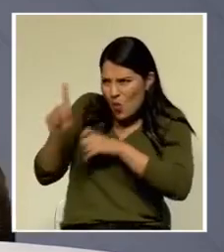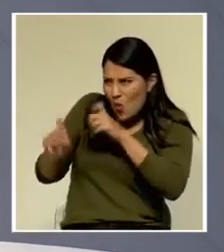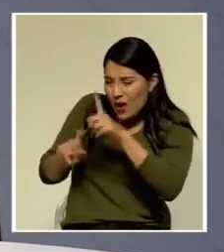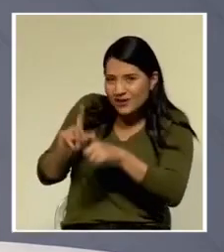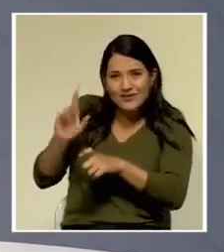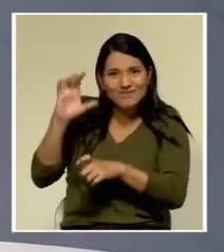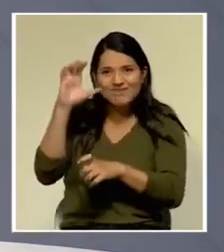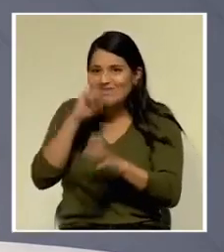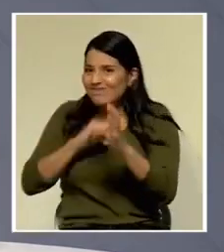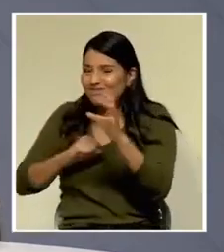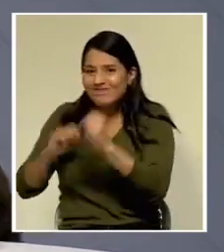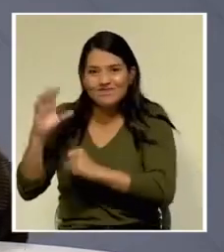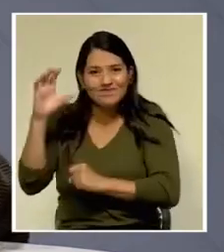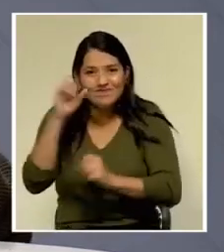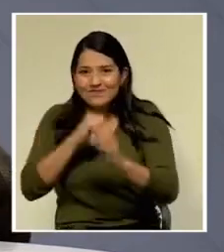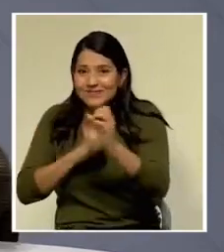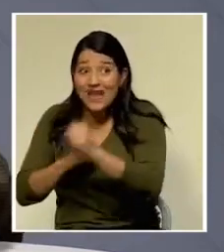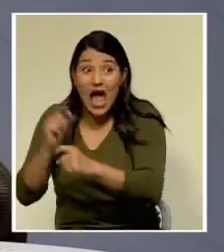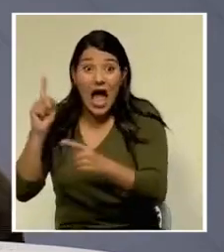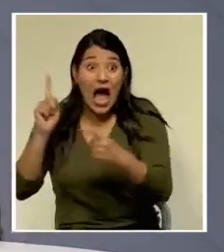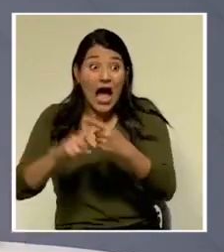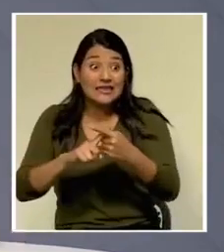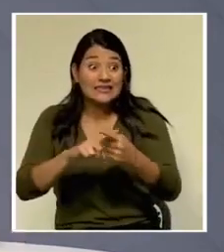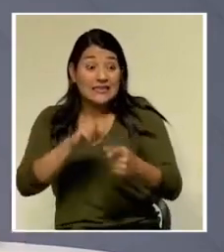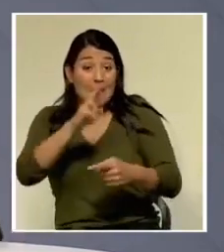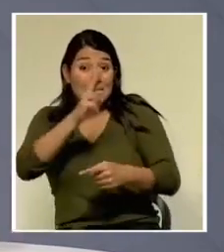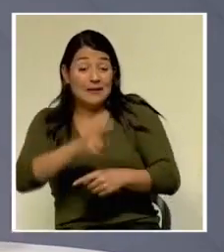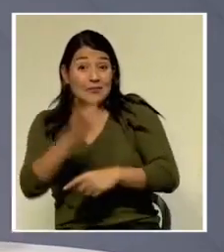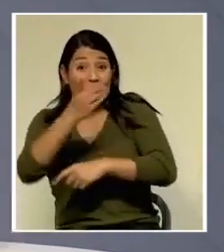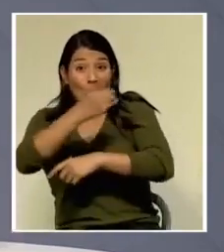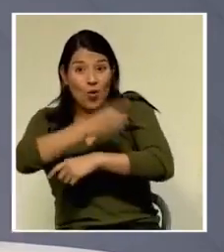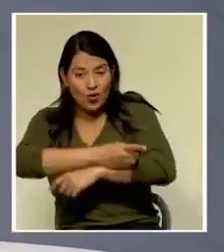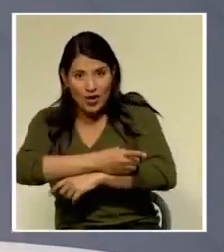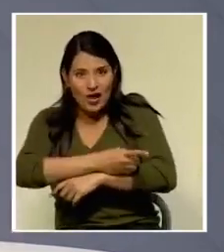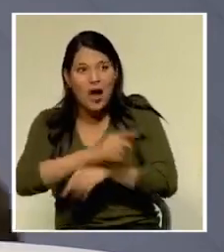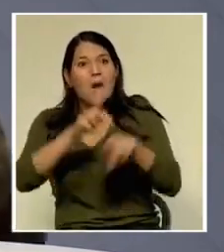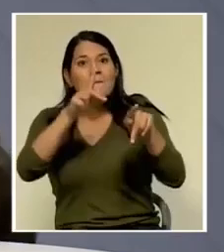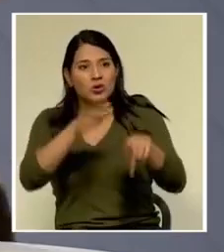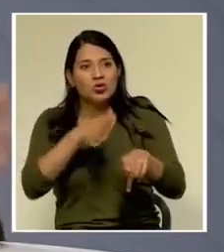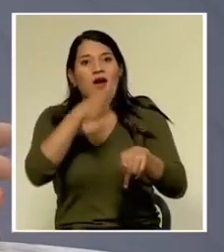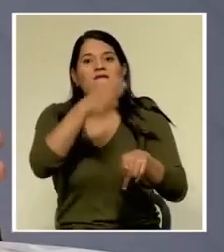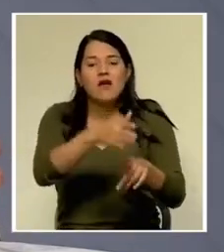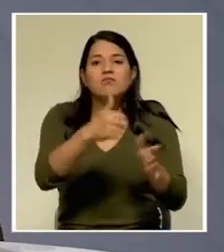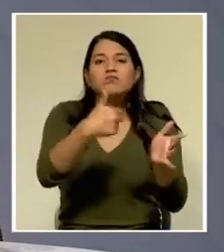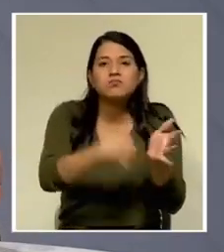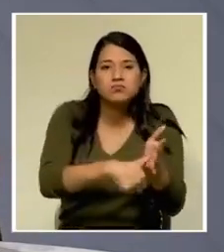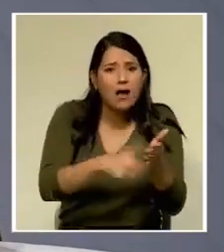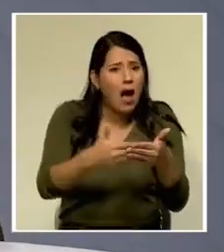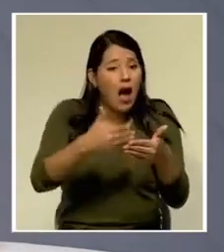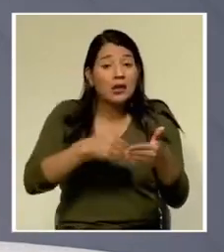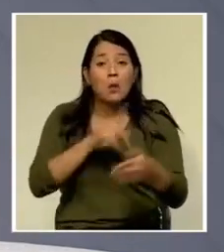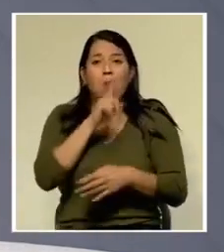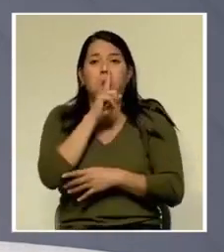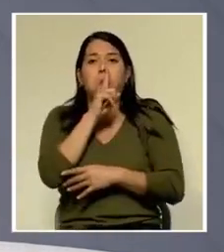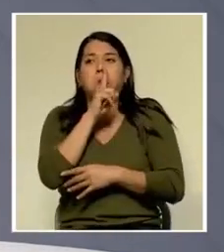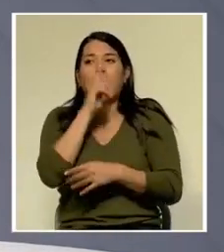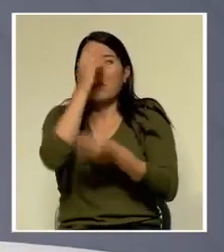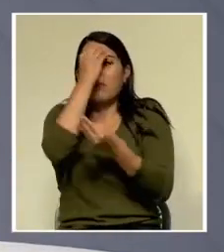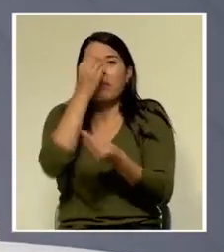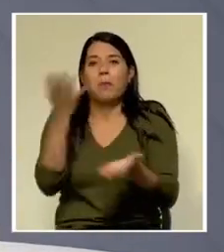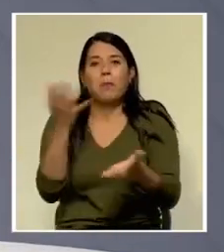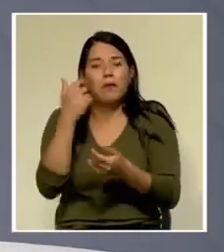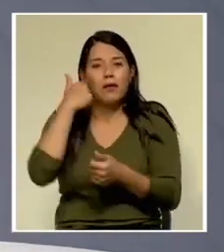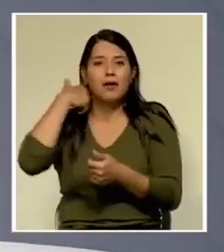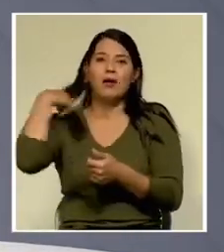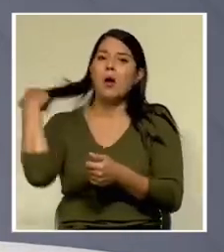de las limitaciones que tiene una encuesta con respecto, por supuesto, a su capacidad predictiva, que no la tiene, dicho sea de paso. Sí. Pero me